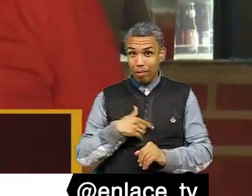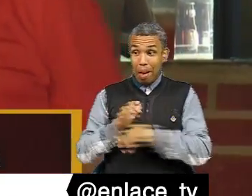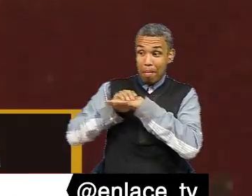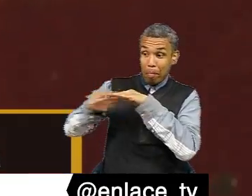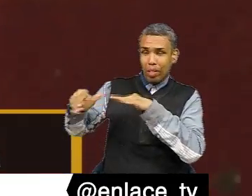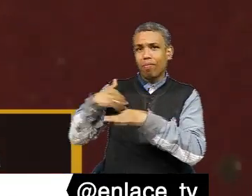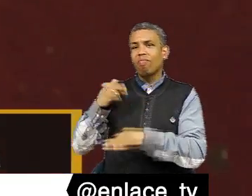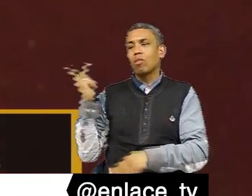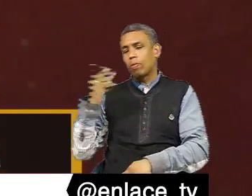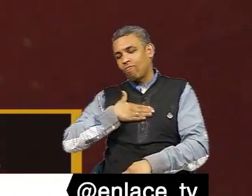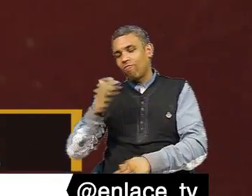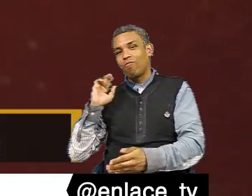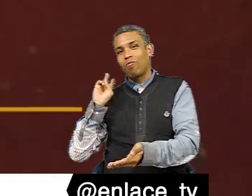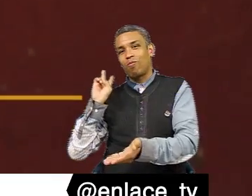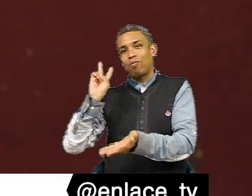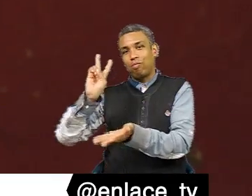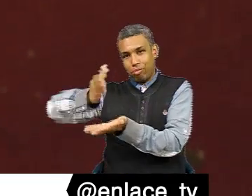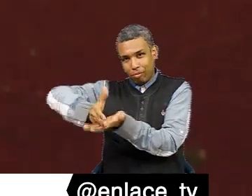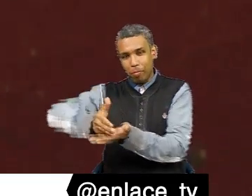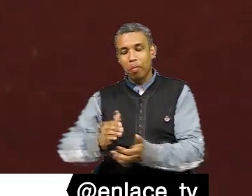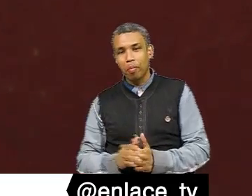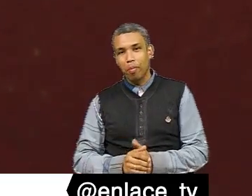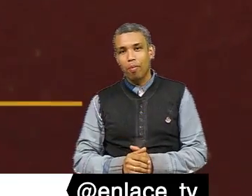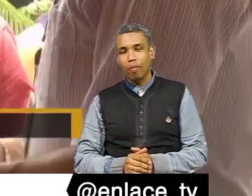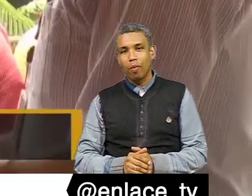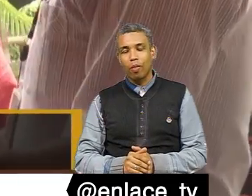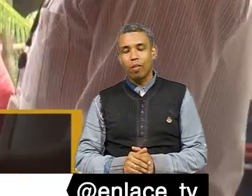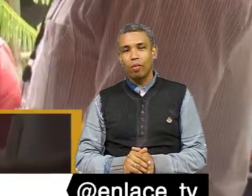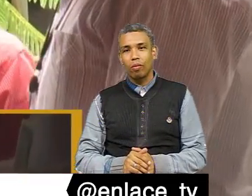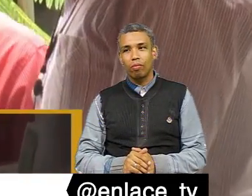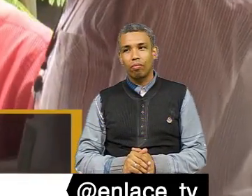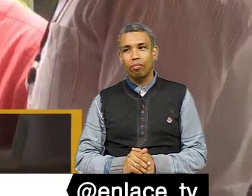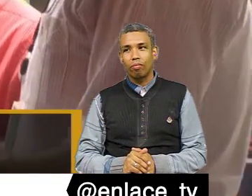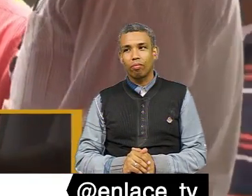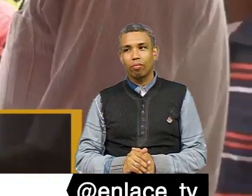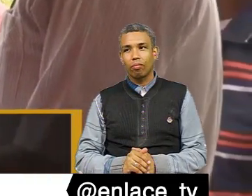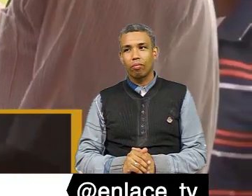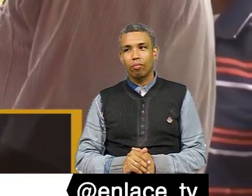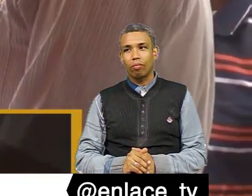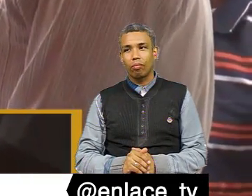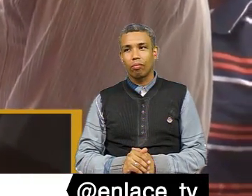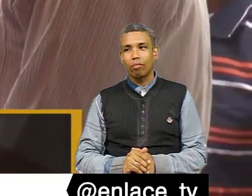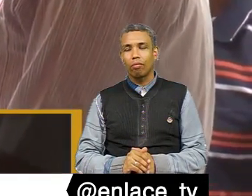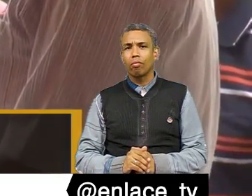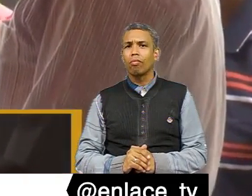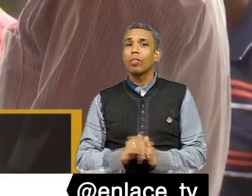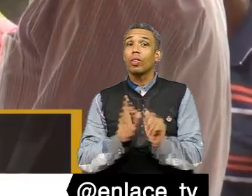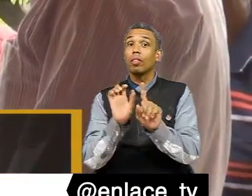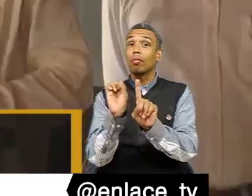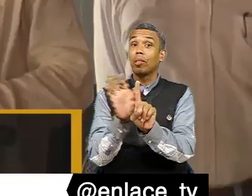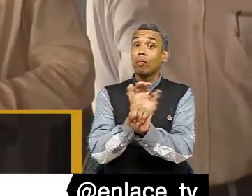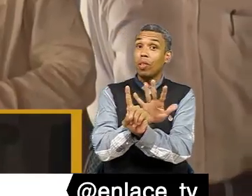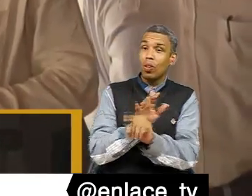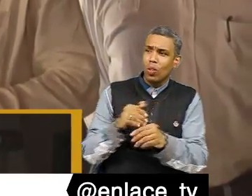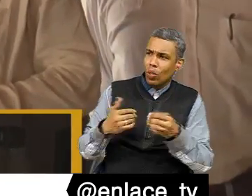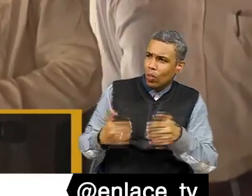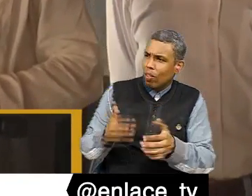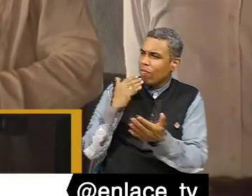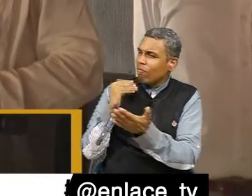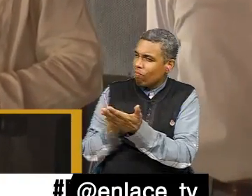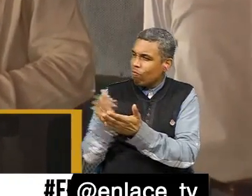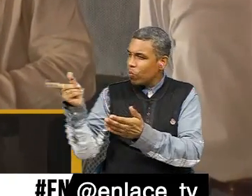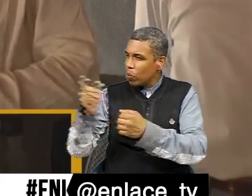el alcalde Darío Echeverri Serrano a cumplir la invitación extendida por la comunidad llanitera, quienes de manera cordial agradecieron el apoyo que la presente